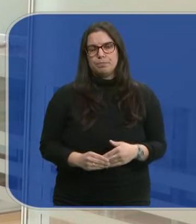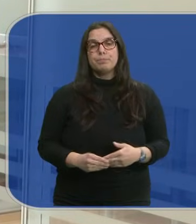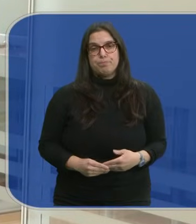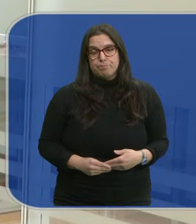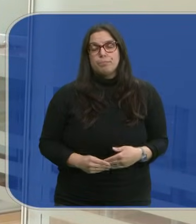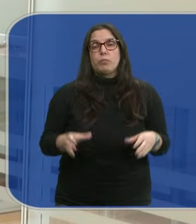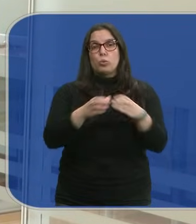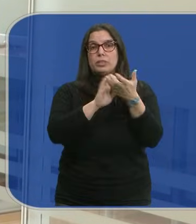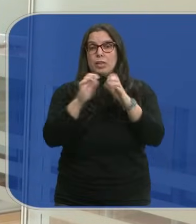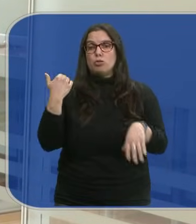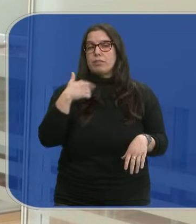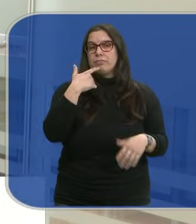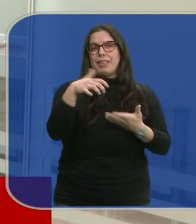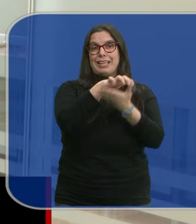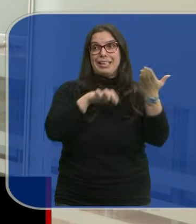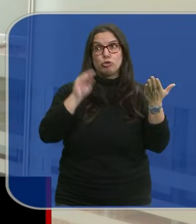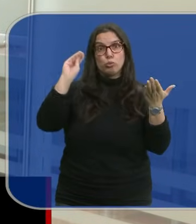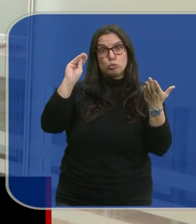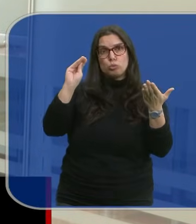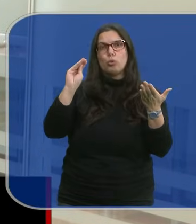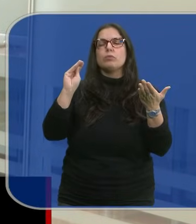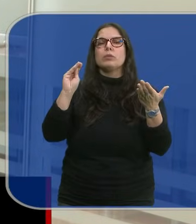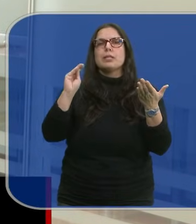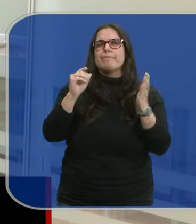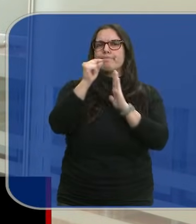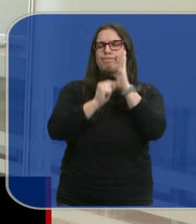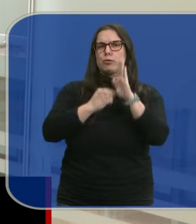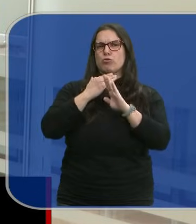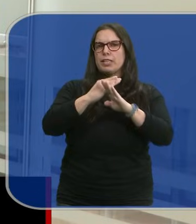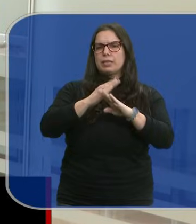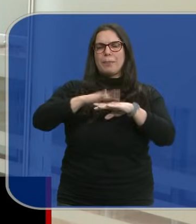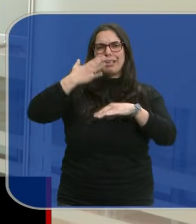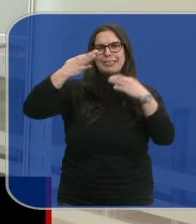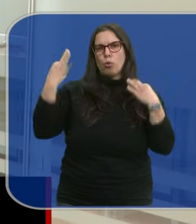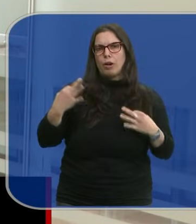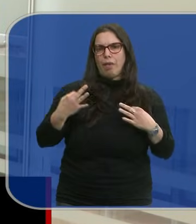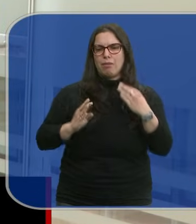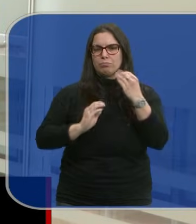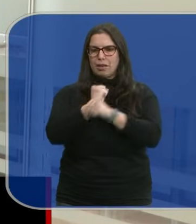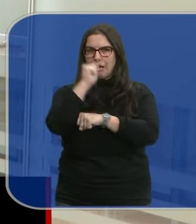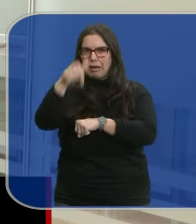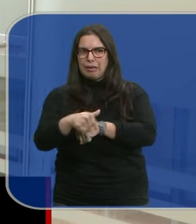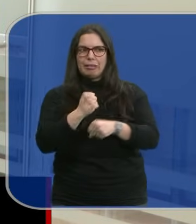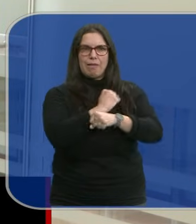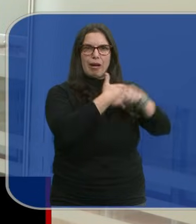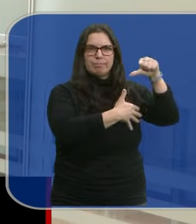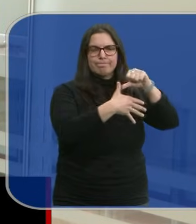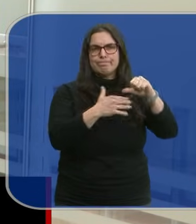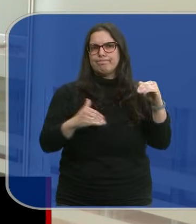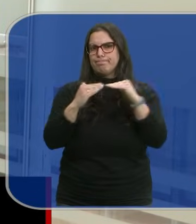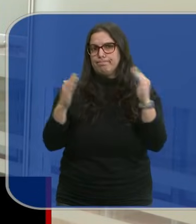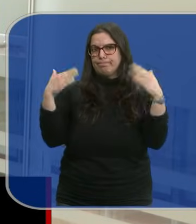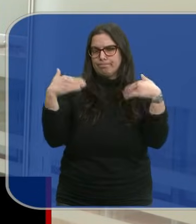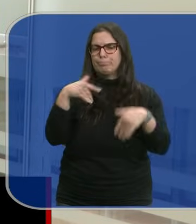Sí, para la Junta el texto todavía no incluye medidas relevantes para garantizar la igualdad entre los productores. Así lo ha manifestado el portavoz